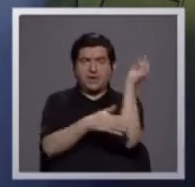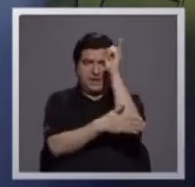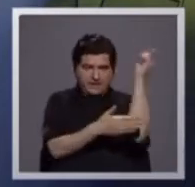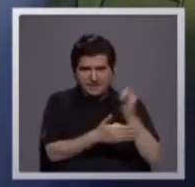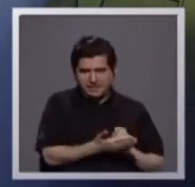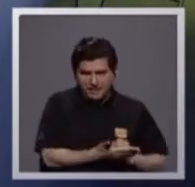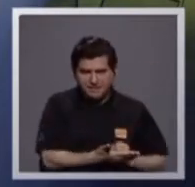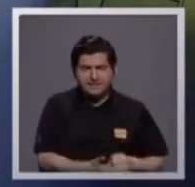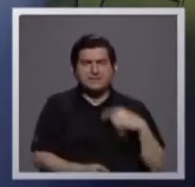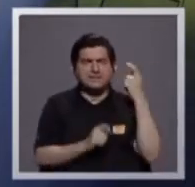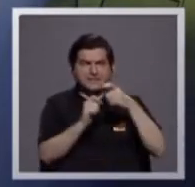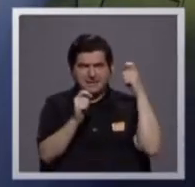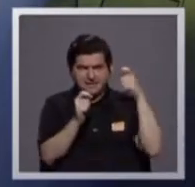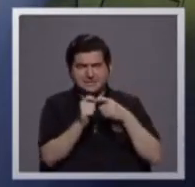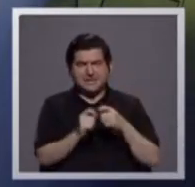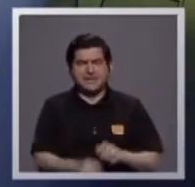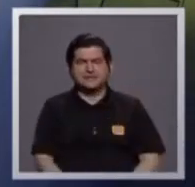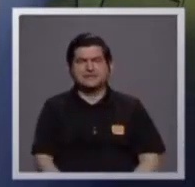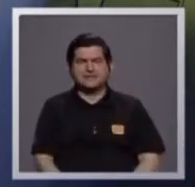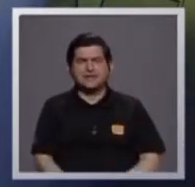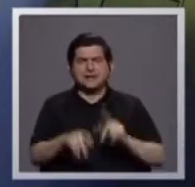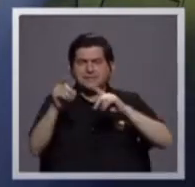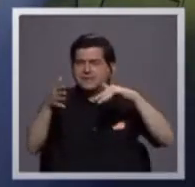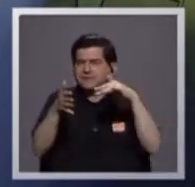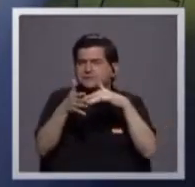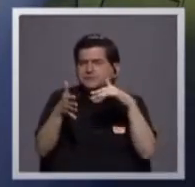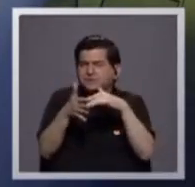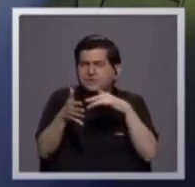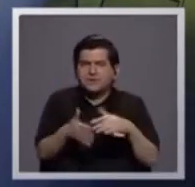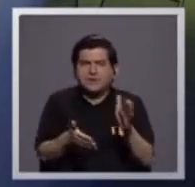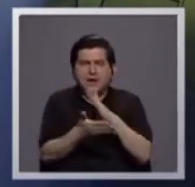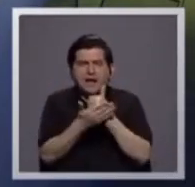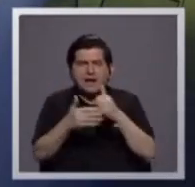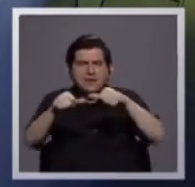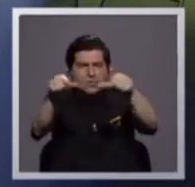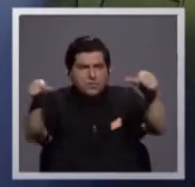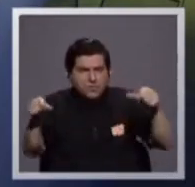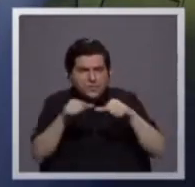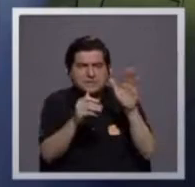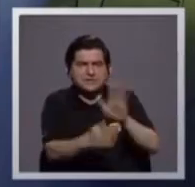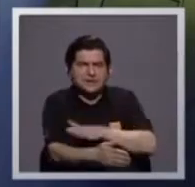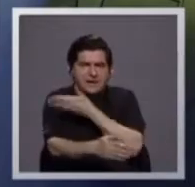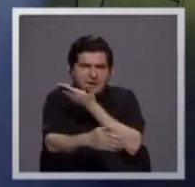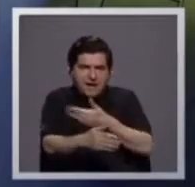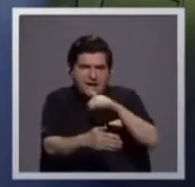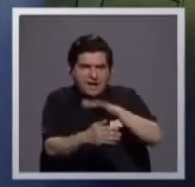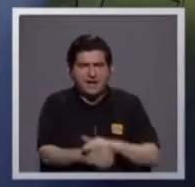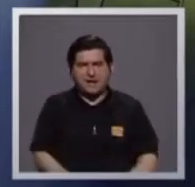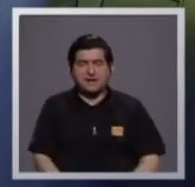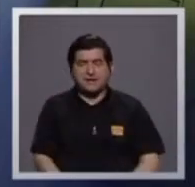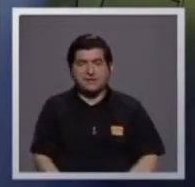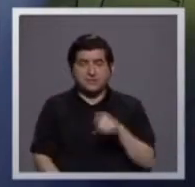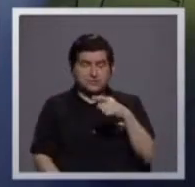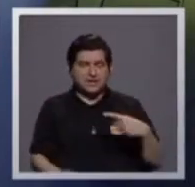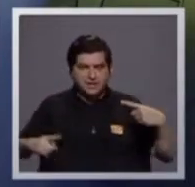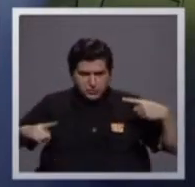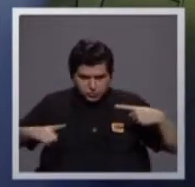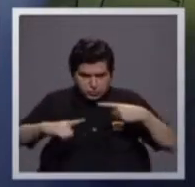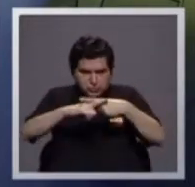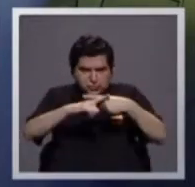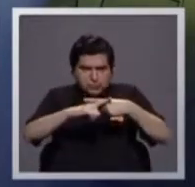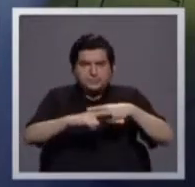artes, y específicamente un estudioso de algunos de los ámbitos de la música, de ámbitos que se intersectan